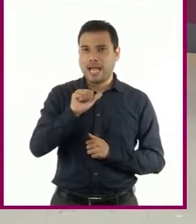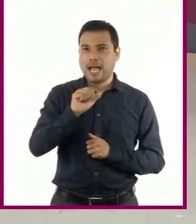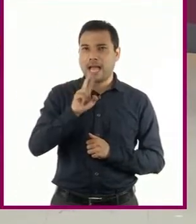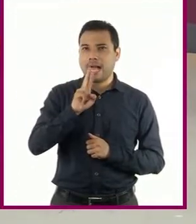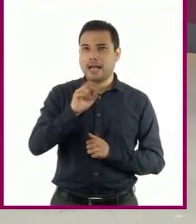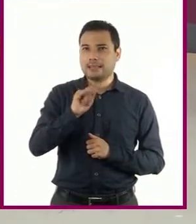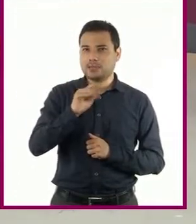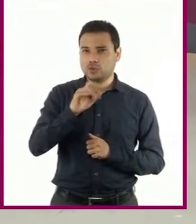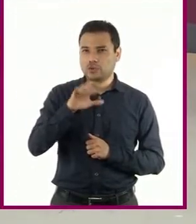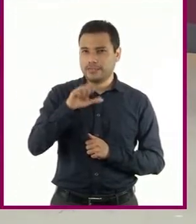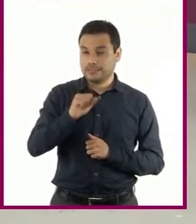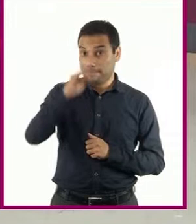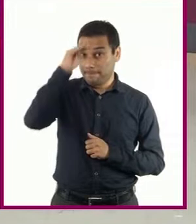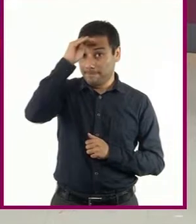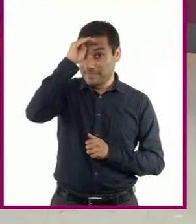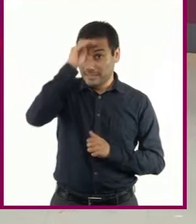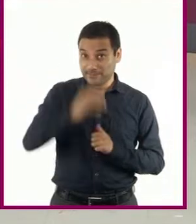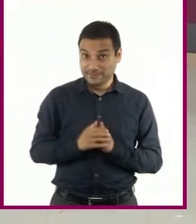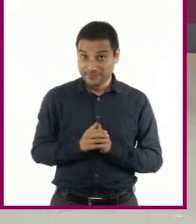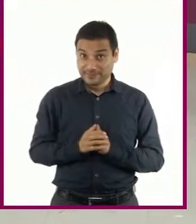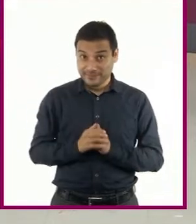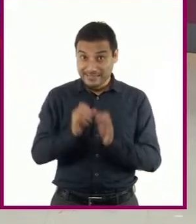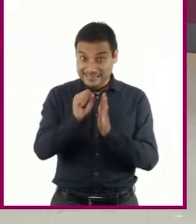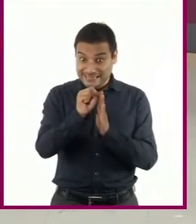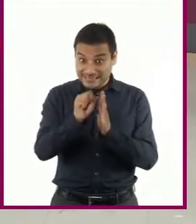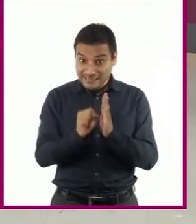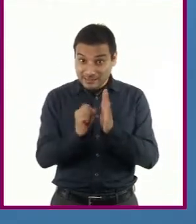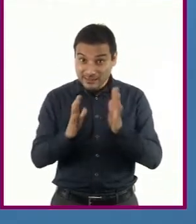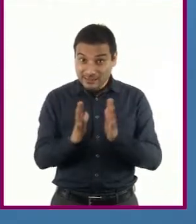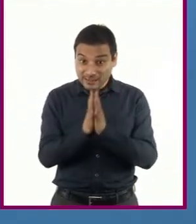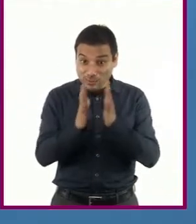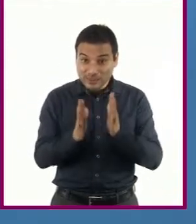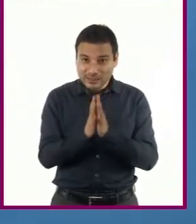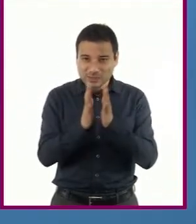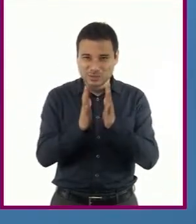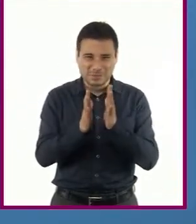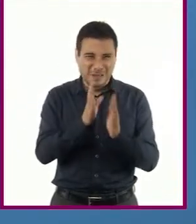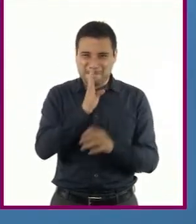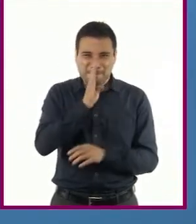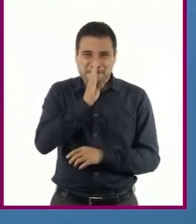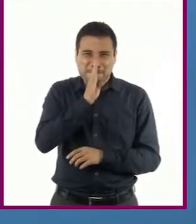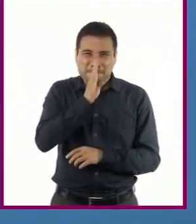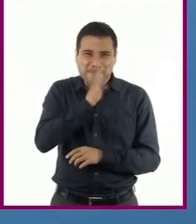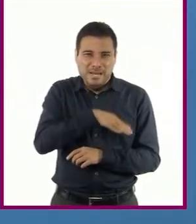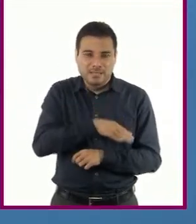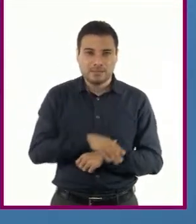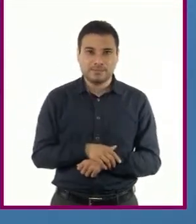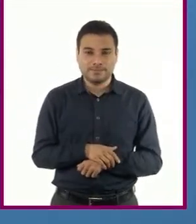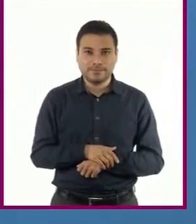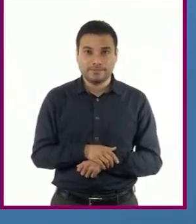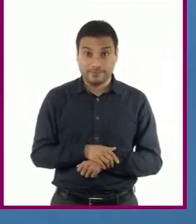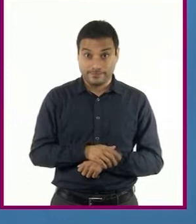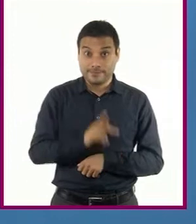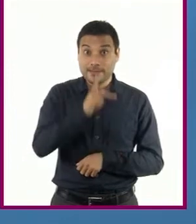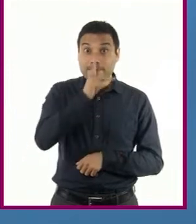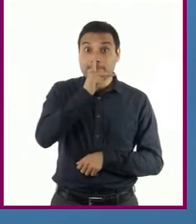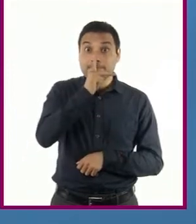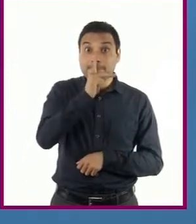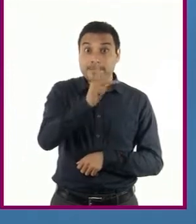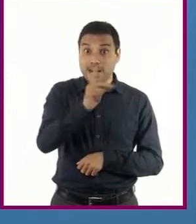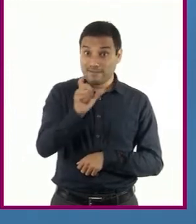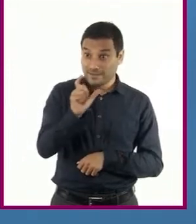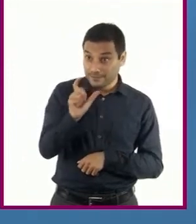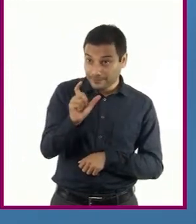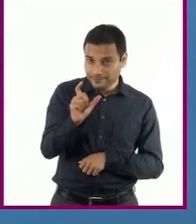pensaba que la democracia era una mala forma de gobierno? Eso quiere decir que el concepto ha evolucionado con el paso del